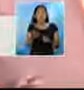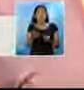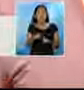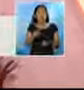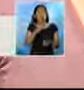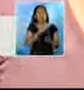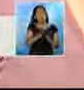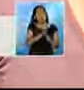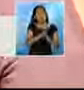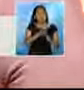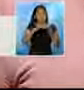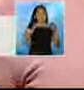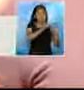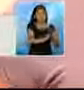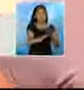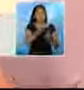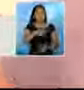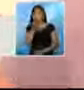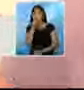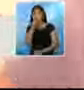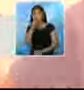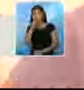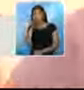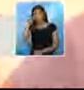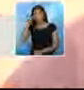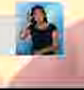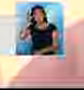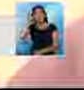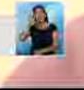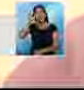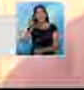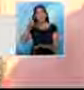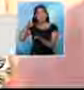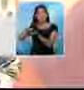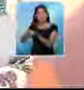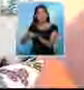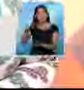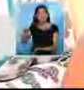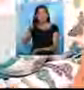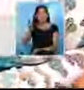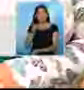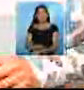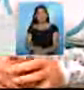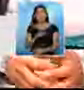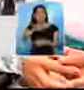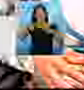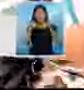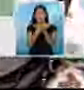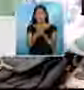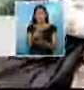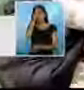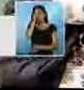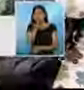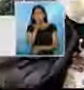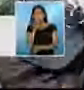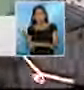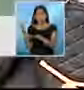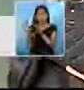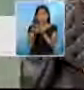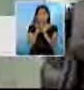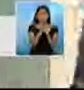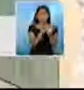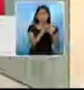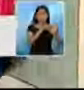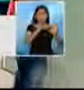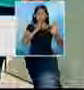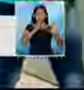mi colita e irme nomás, pues. Al chifa, al baño, alquiler, los 50 céntimos. Está bien, señora. Bueno, y siguen llegando más padres de familia. Las colas dicen